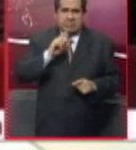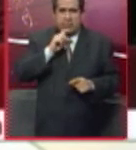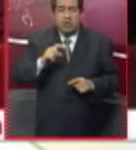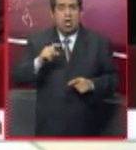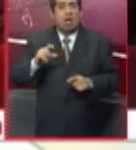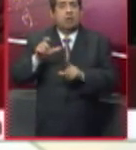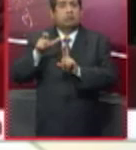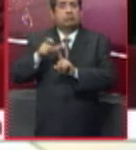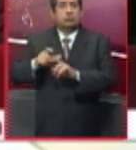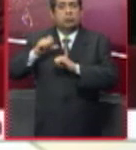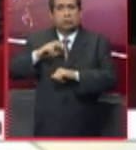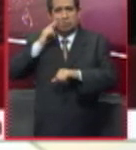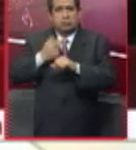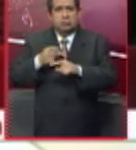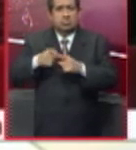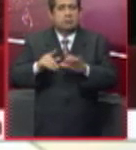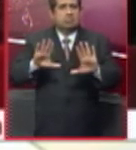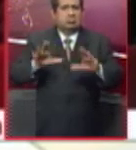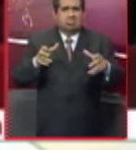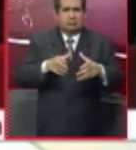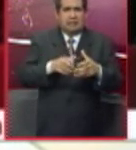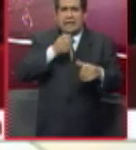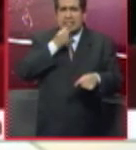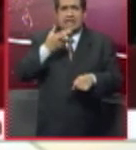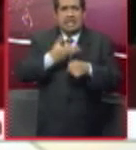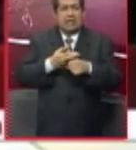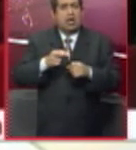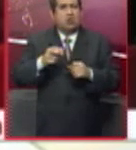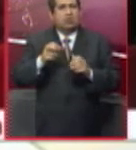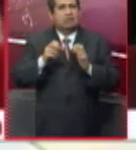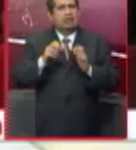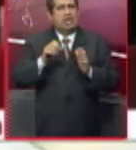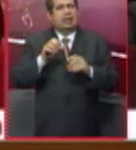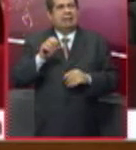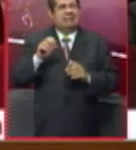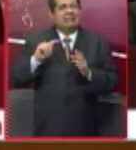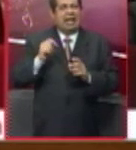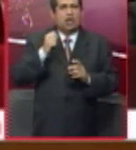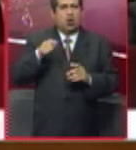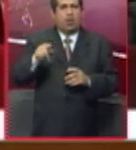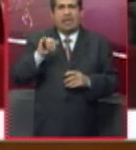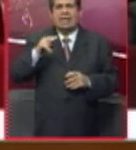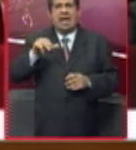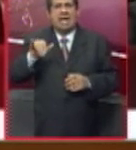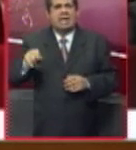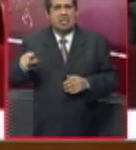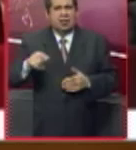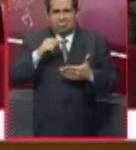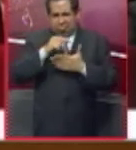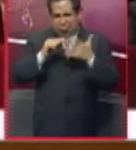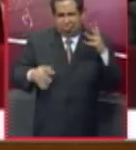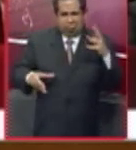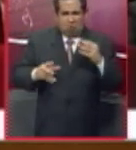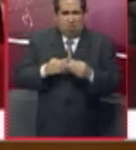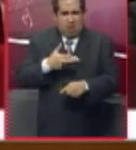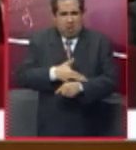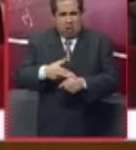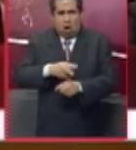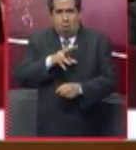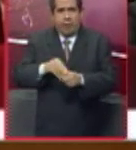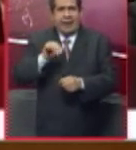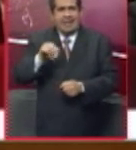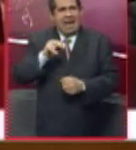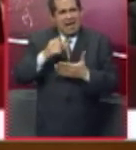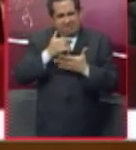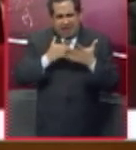la presidencia del INAI, de los comisionados, del pleno, del secretario técnico del INAI, sin duda del órgano interno de